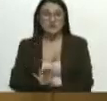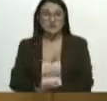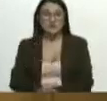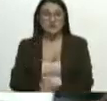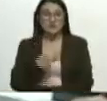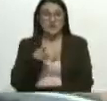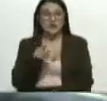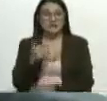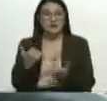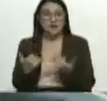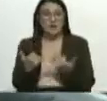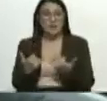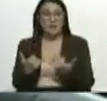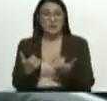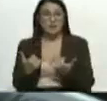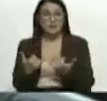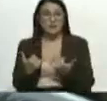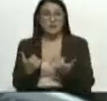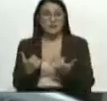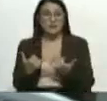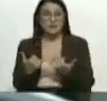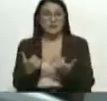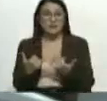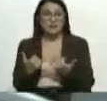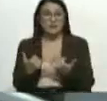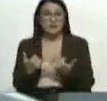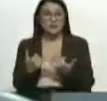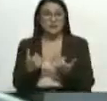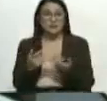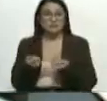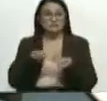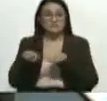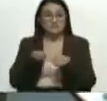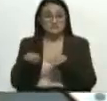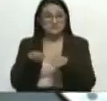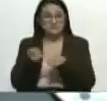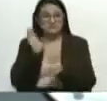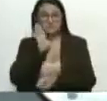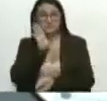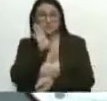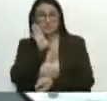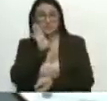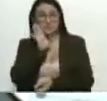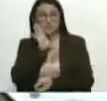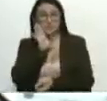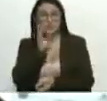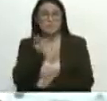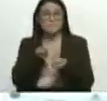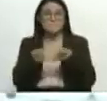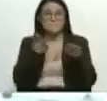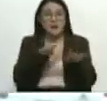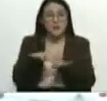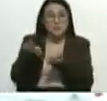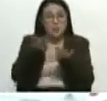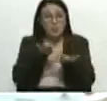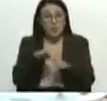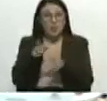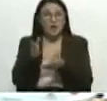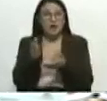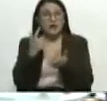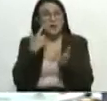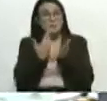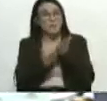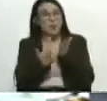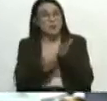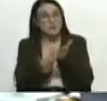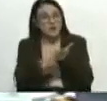Esta es la etapa en la que se aplican los chantajes, en que se manipula la evidencia, en